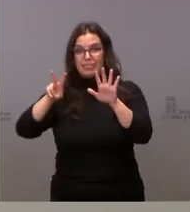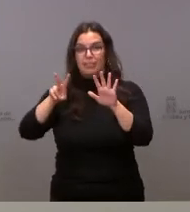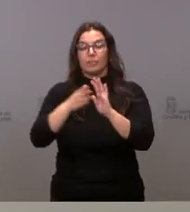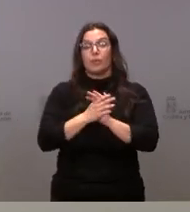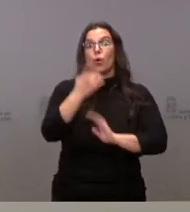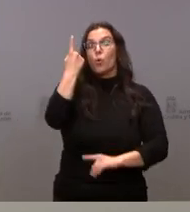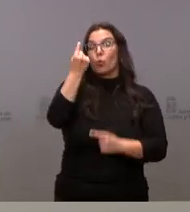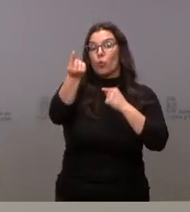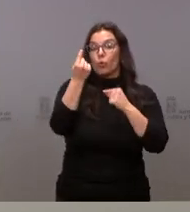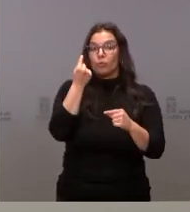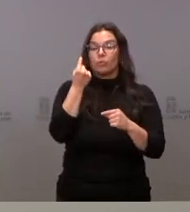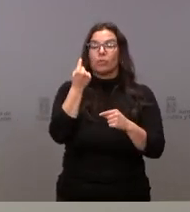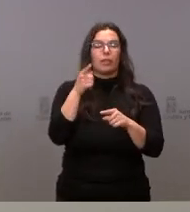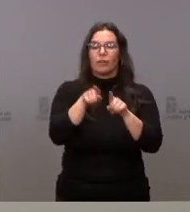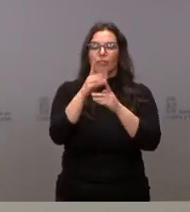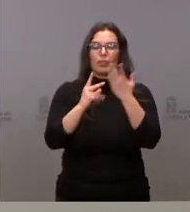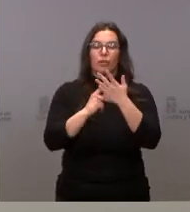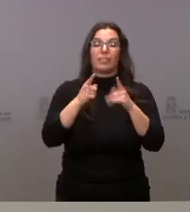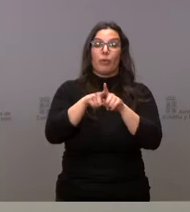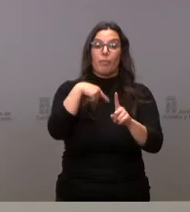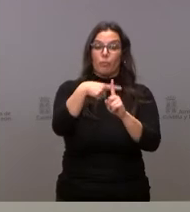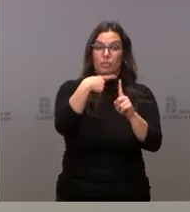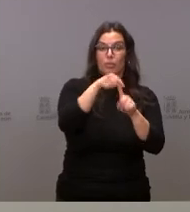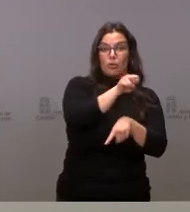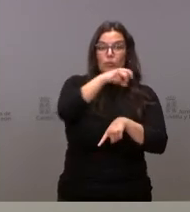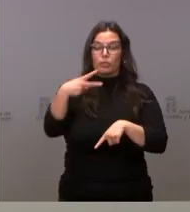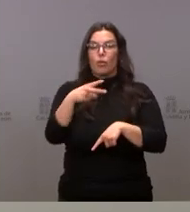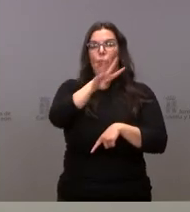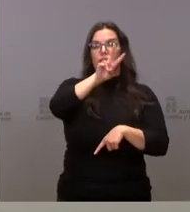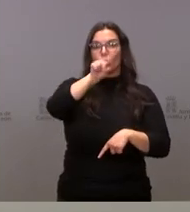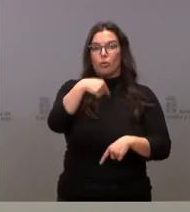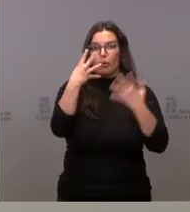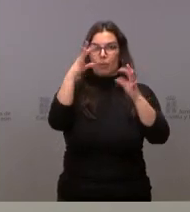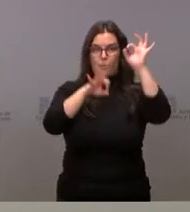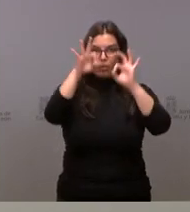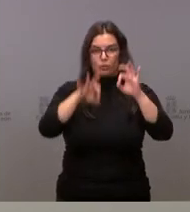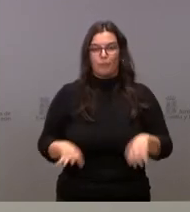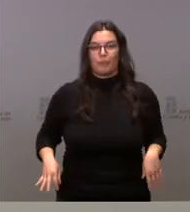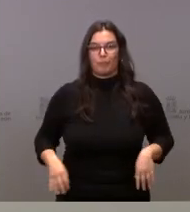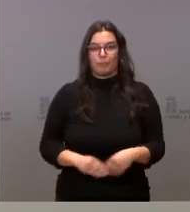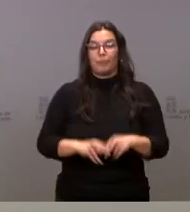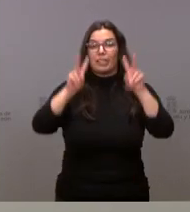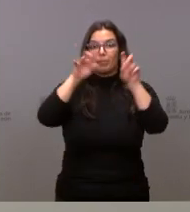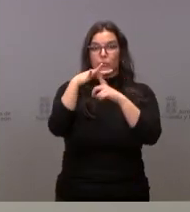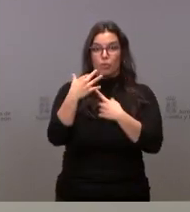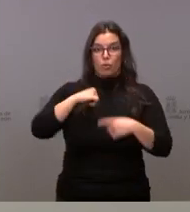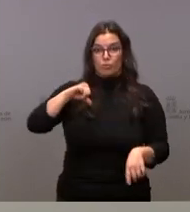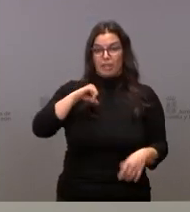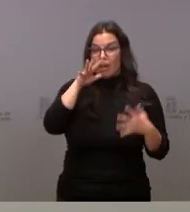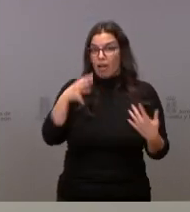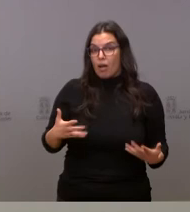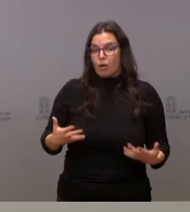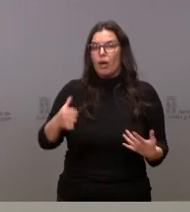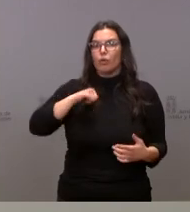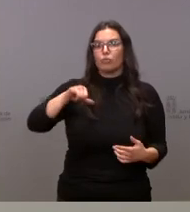en las pruebas de el 42,9 por ciento en cuanto a la situación hospitalaria actualmente se encuentran